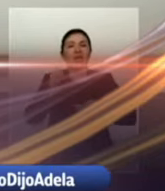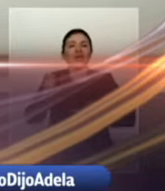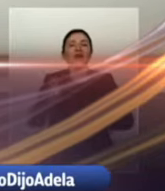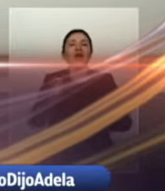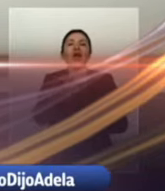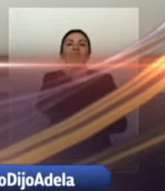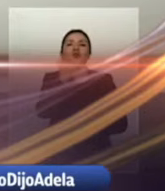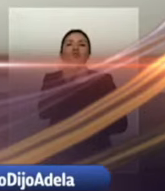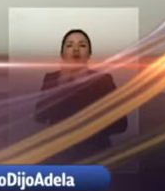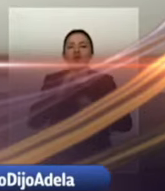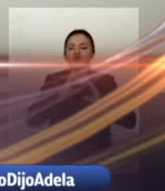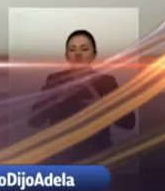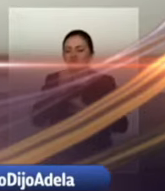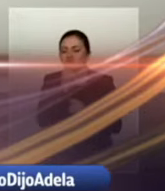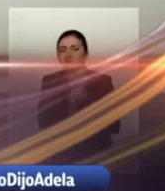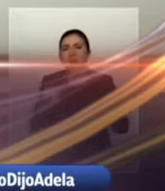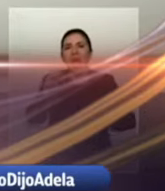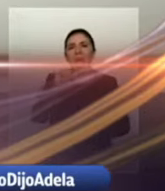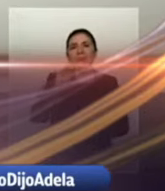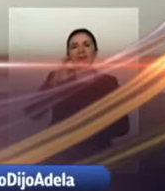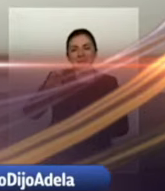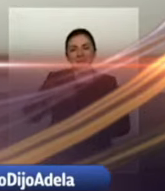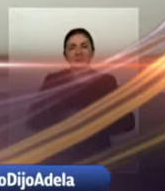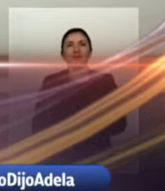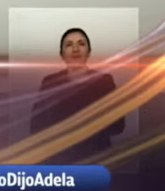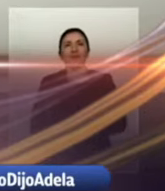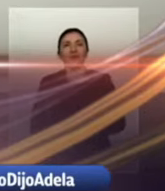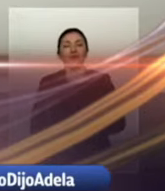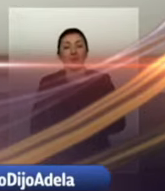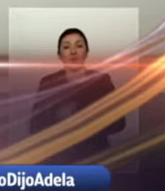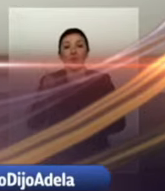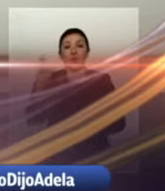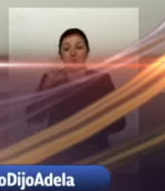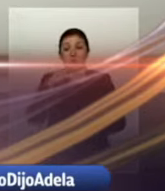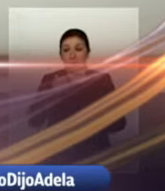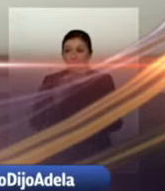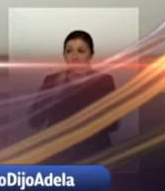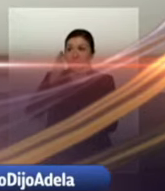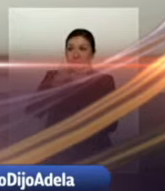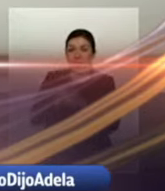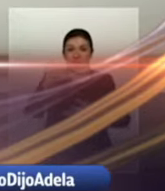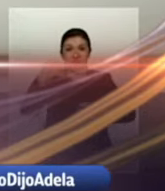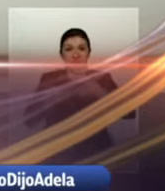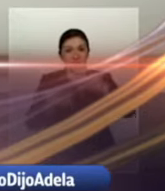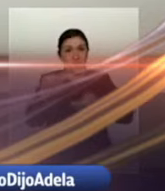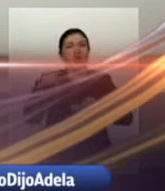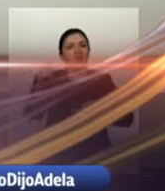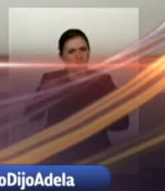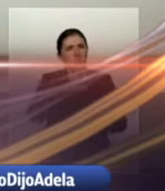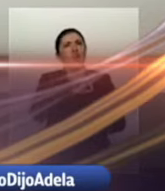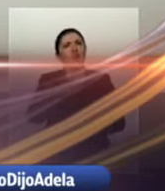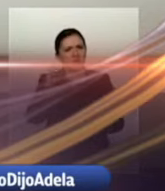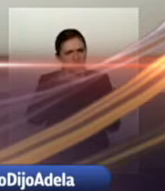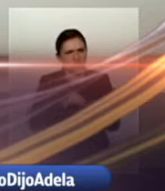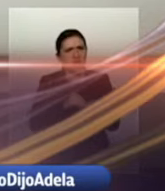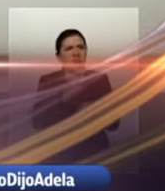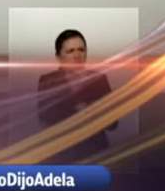que el ministro Saldívar estuviera gritando. No lo tengo en mi memoria. Entonces, posiblemente